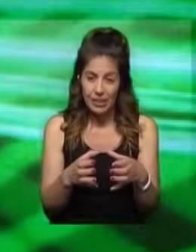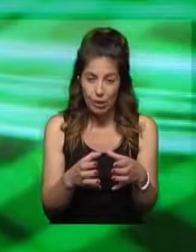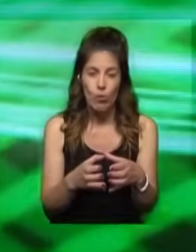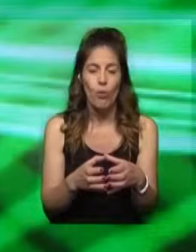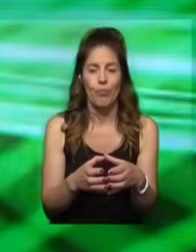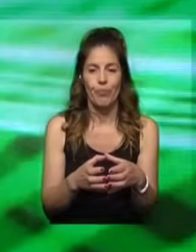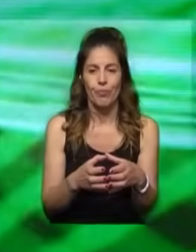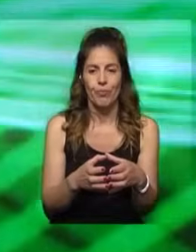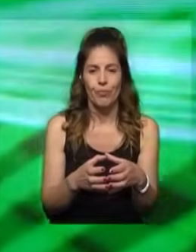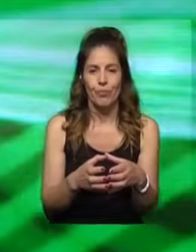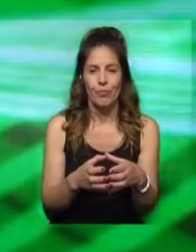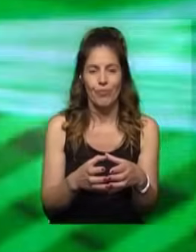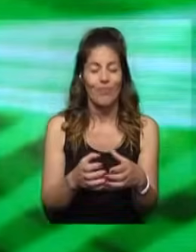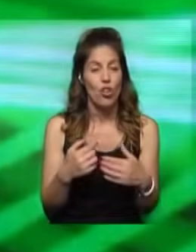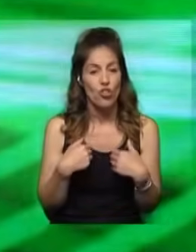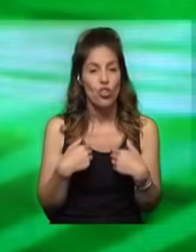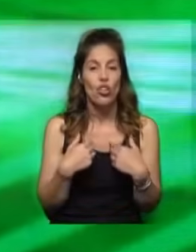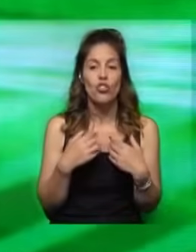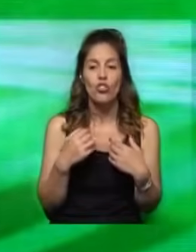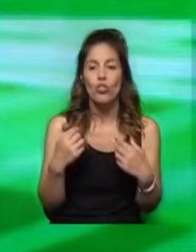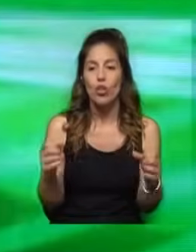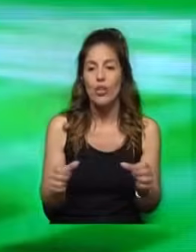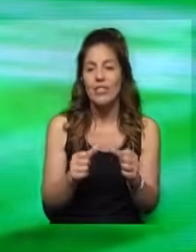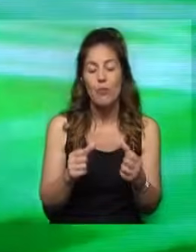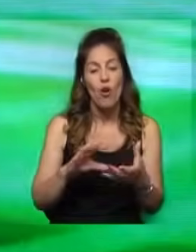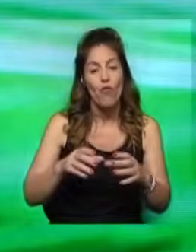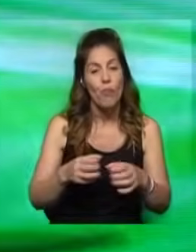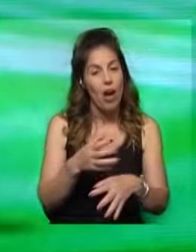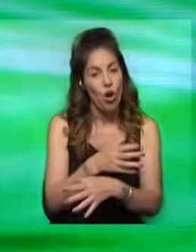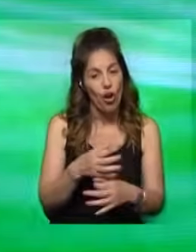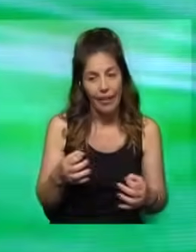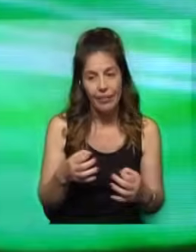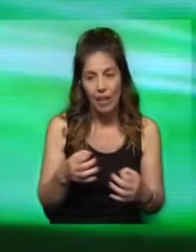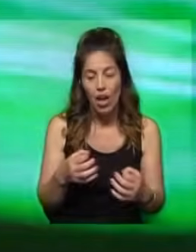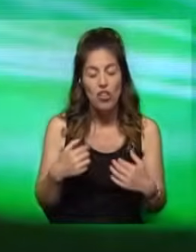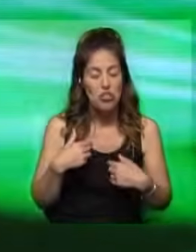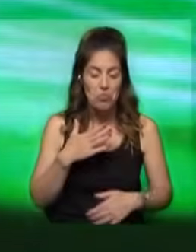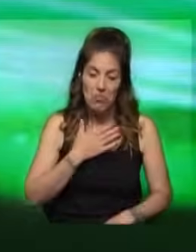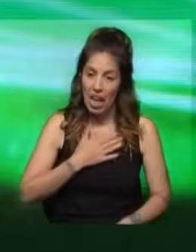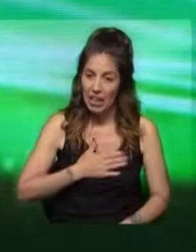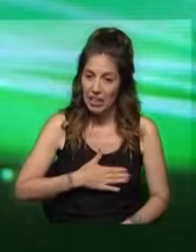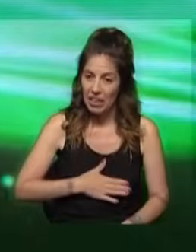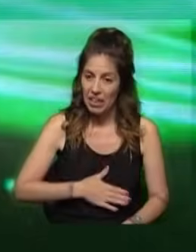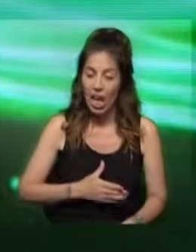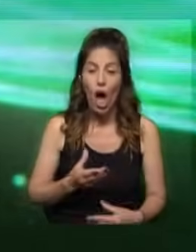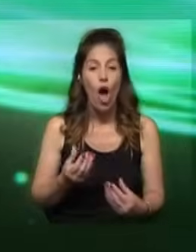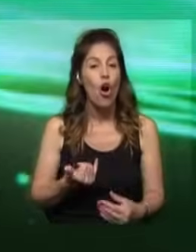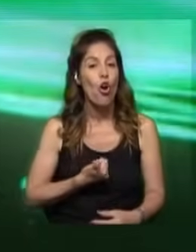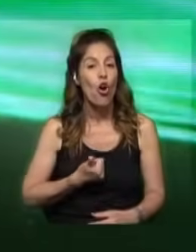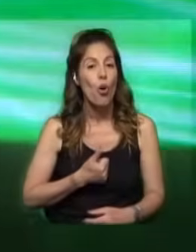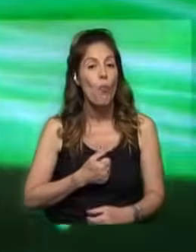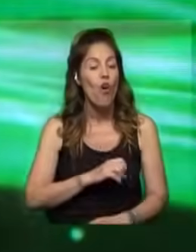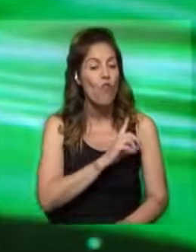colectivo y la hemos ad creo que de la forma correcta estoy estoy muy tranquila en cóm fuerza renovadora